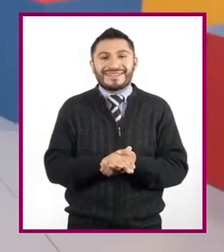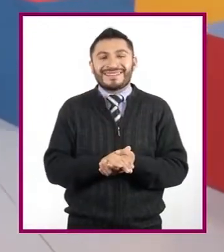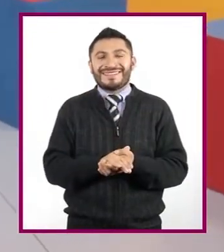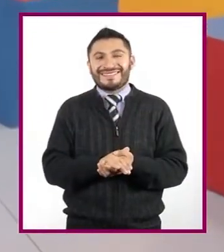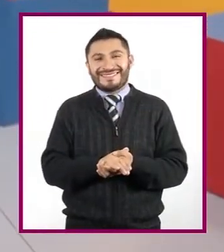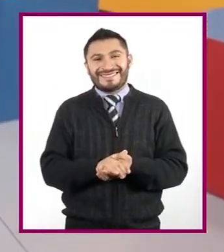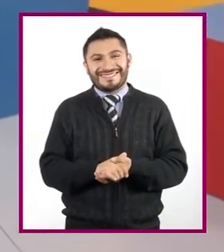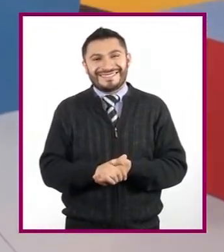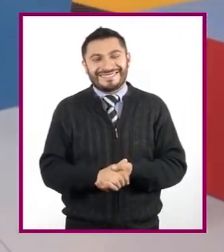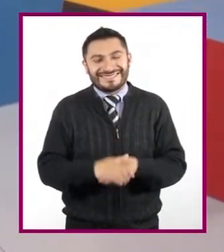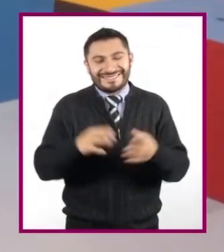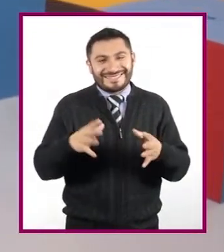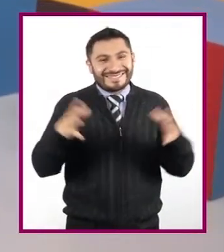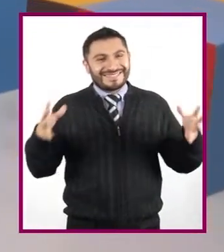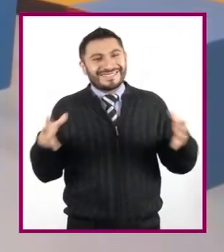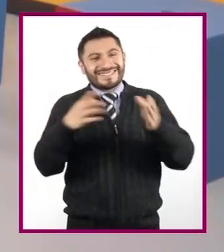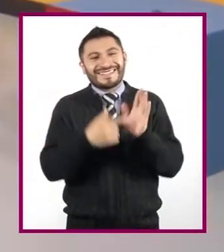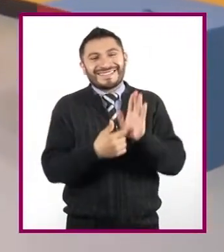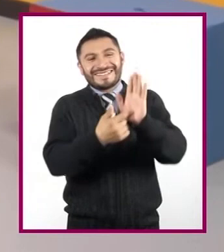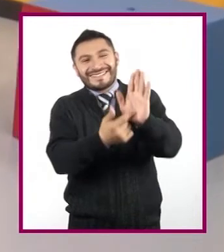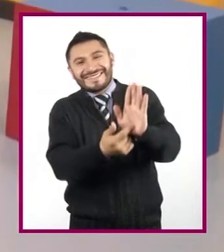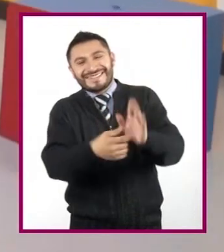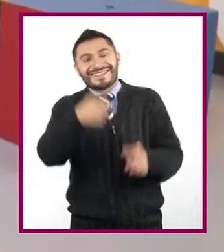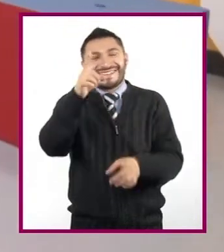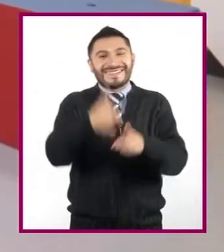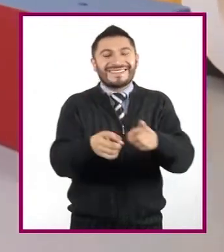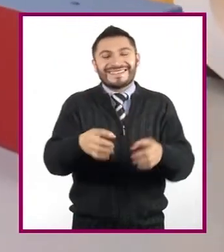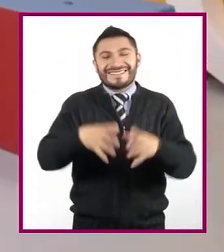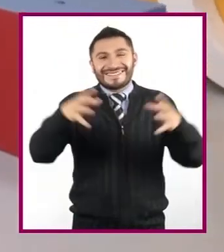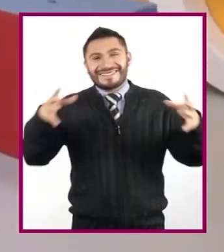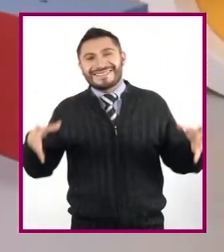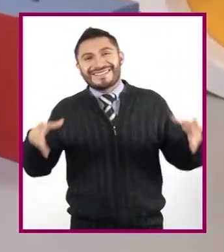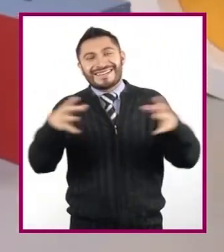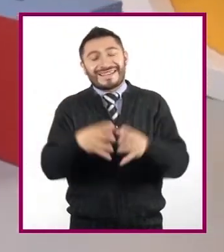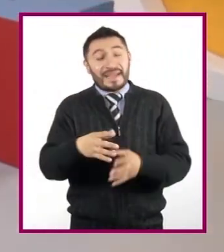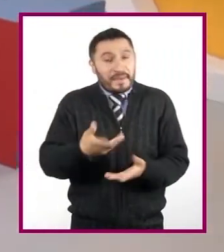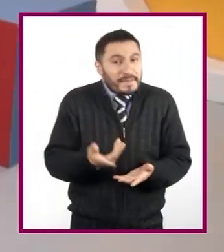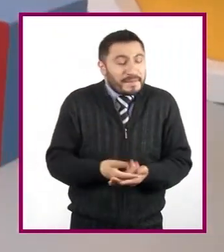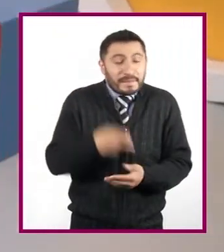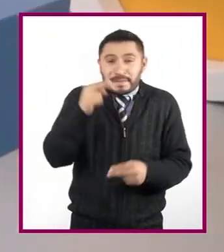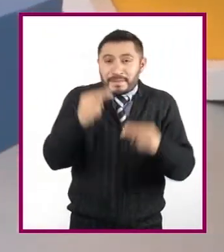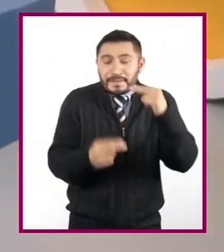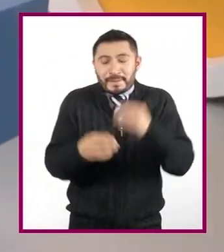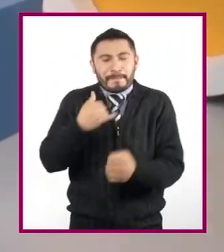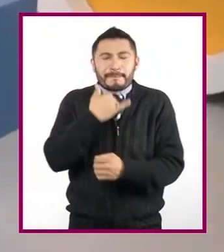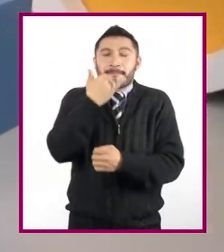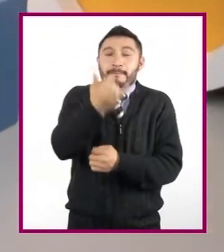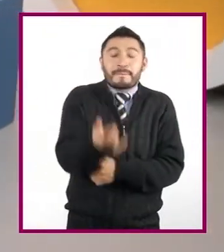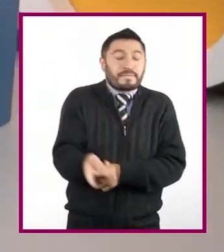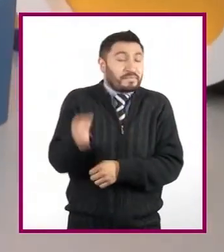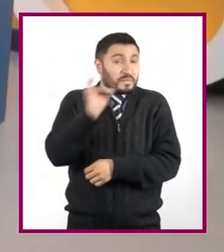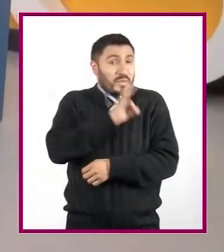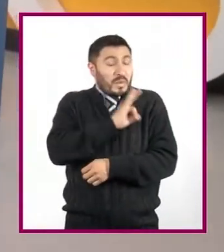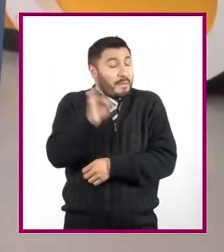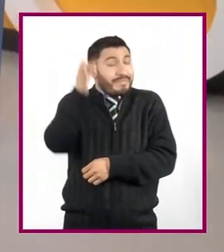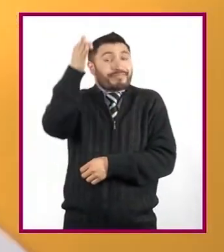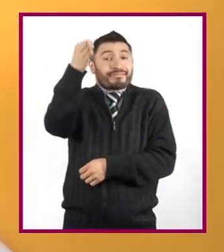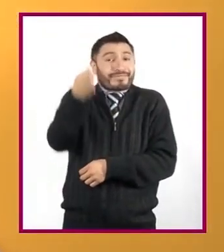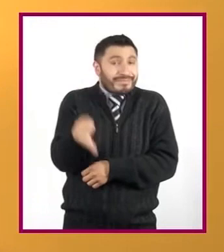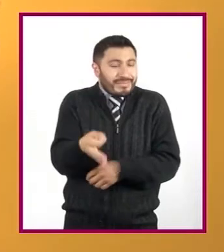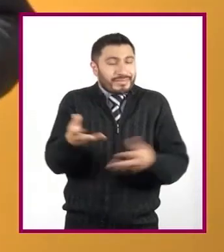una muestra depende del tamaño de la población de estudio y del nivel de error que se esté dispuesto a